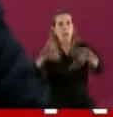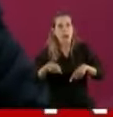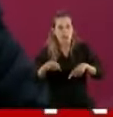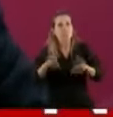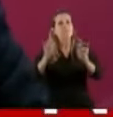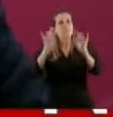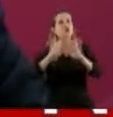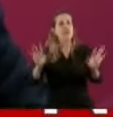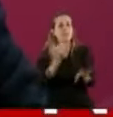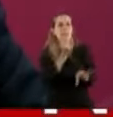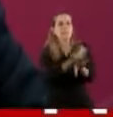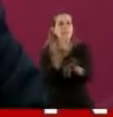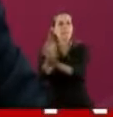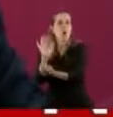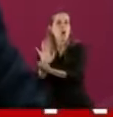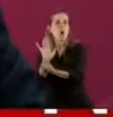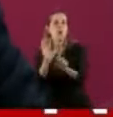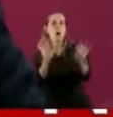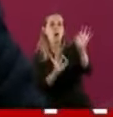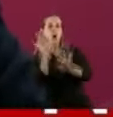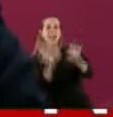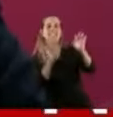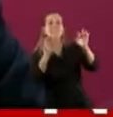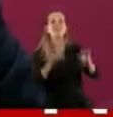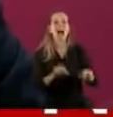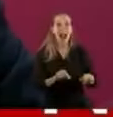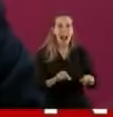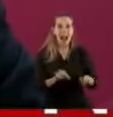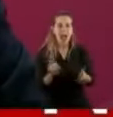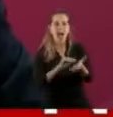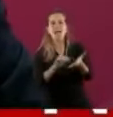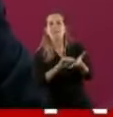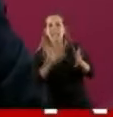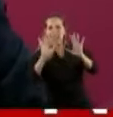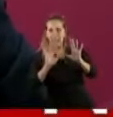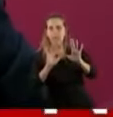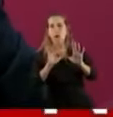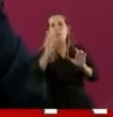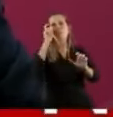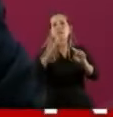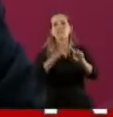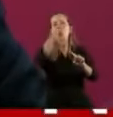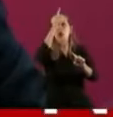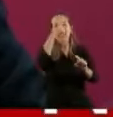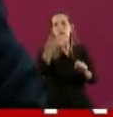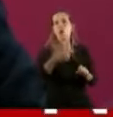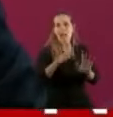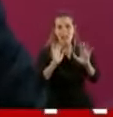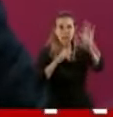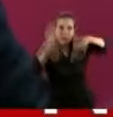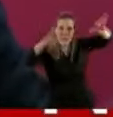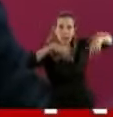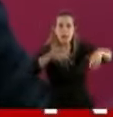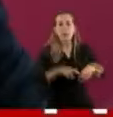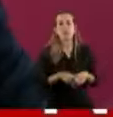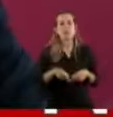funciones solamente operativas, para que lo puedan hacer. Estamos poniendo todos los recursos